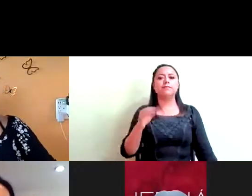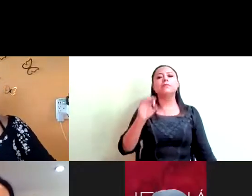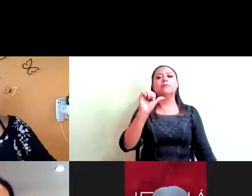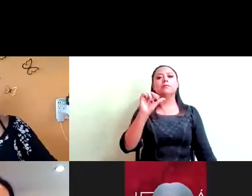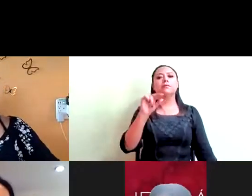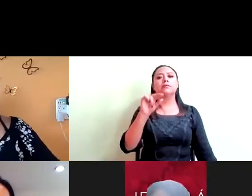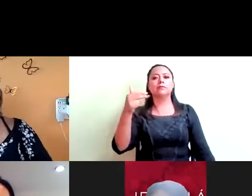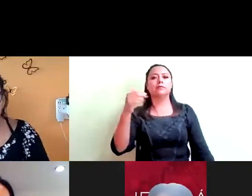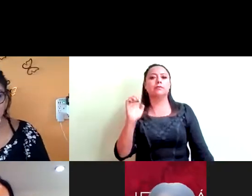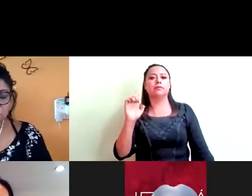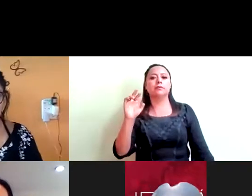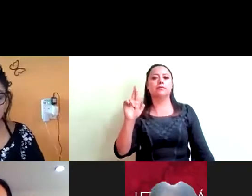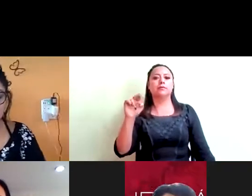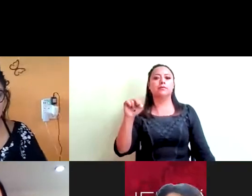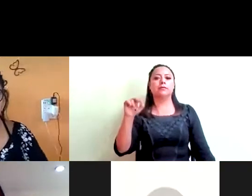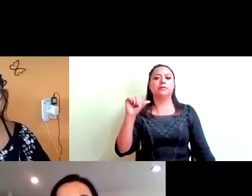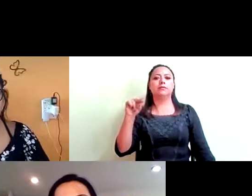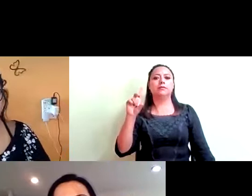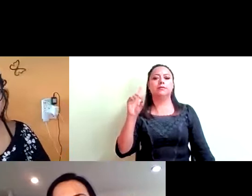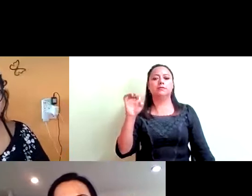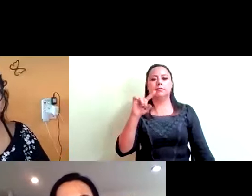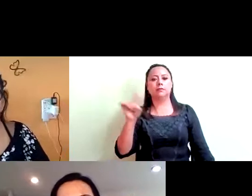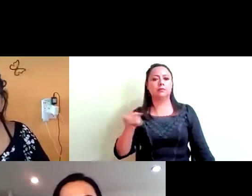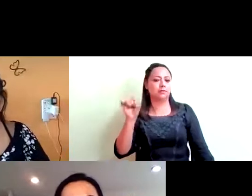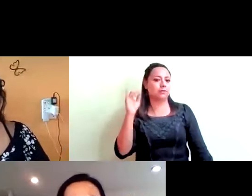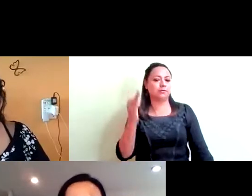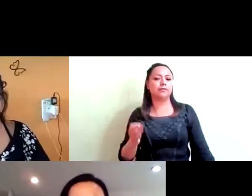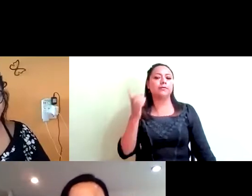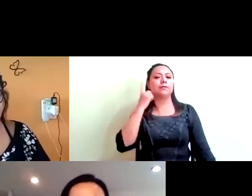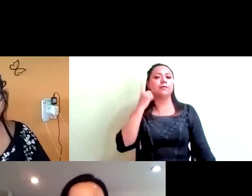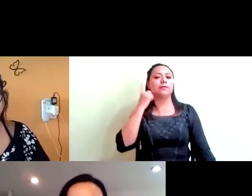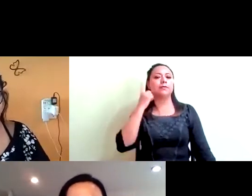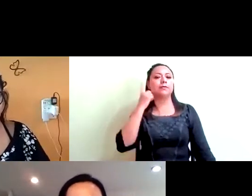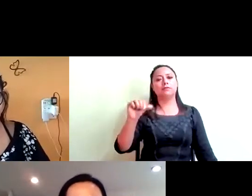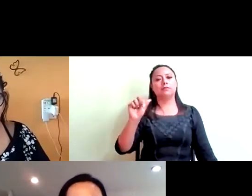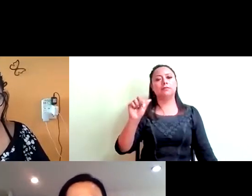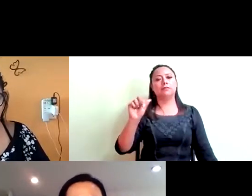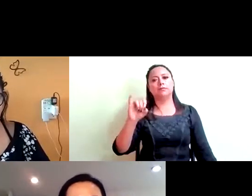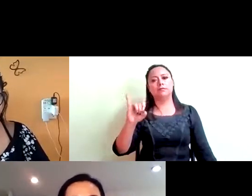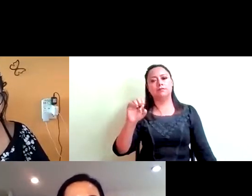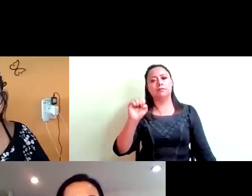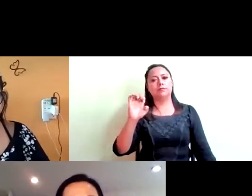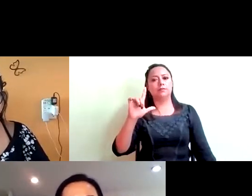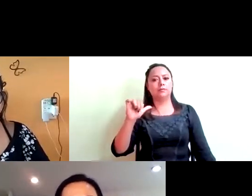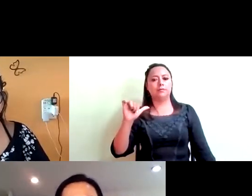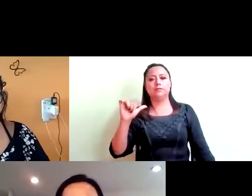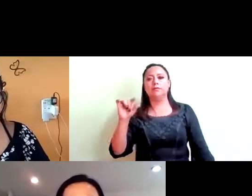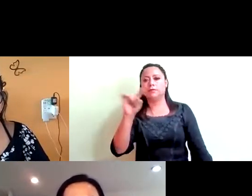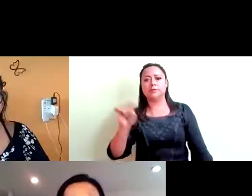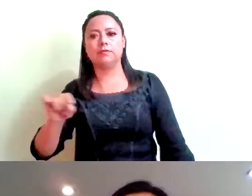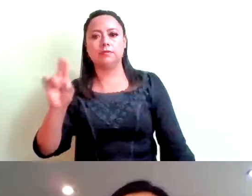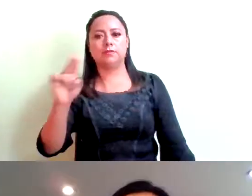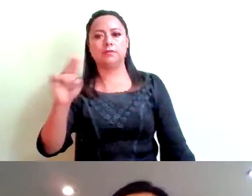Ana Hernández, a favor. Gracias. Diputada Marisela Zúñiga Cerón. Marisela Zúñiga, a favor. Se omite la lectura,